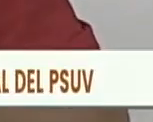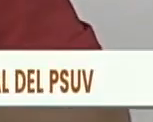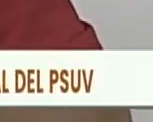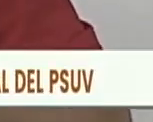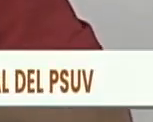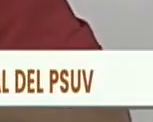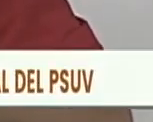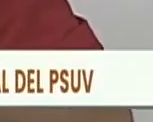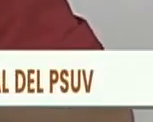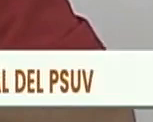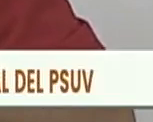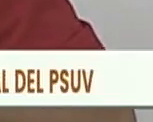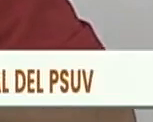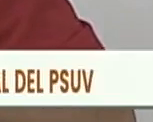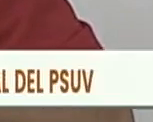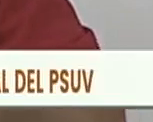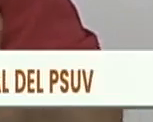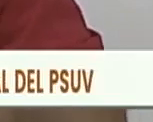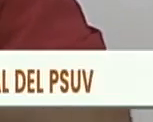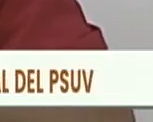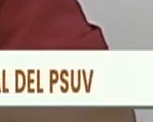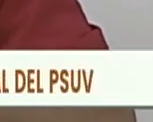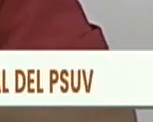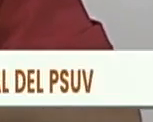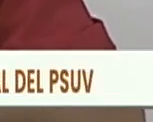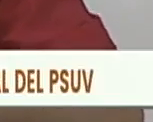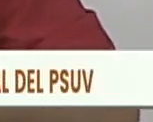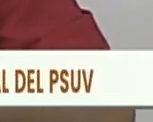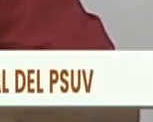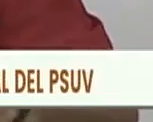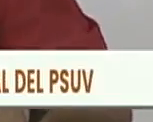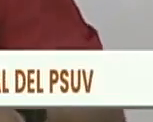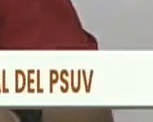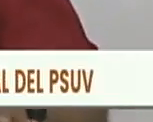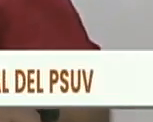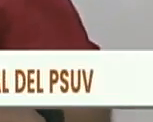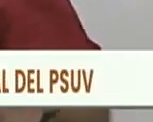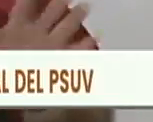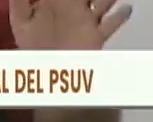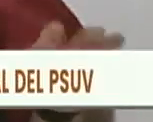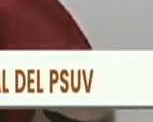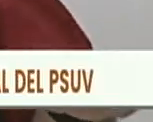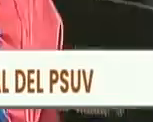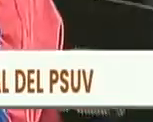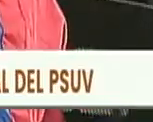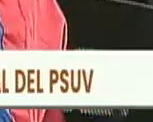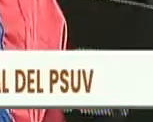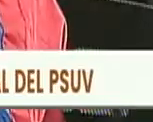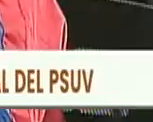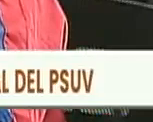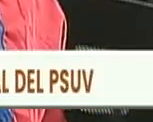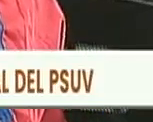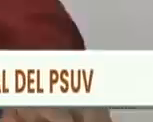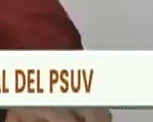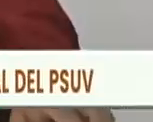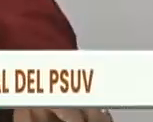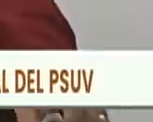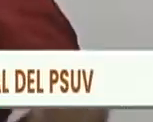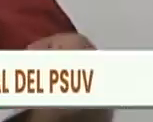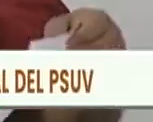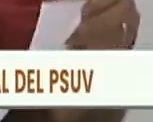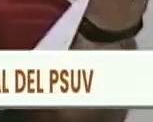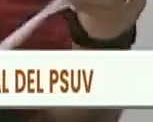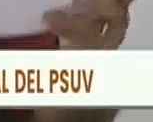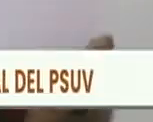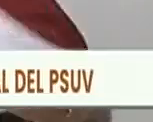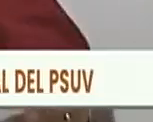Estamos listos. ¿Cuándo sea, verdad, señor Jesús? Claro, cuando sea. Allá los que no están listos, los que no estudiaron, pues, es